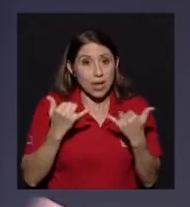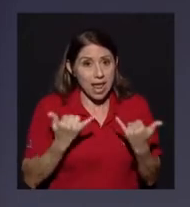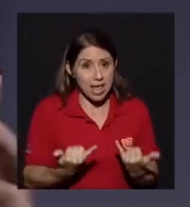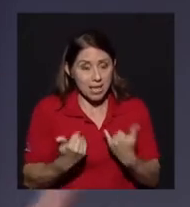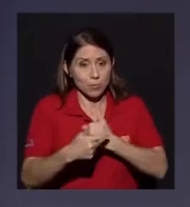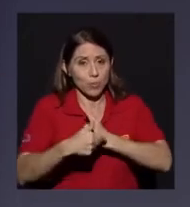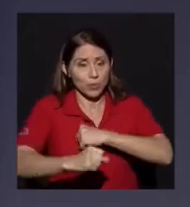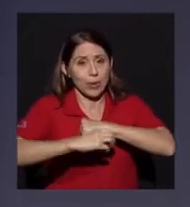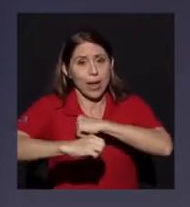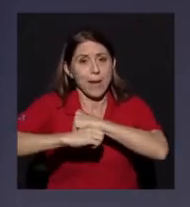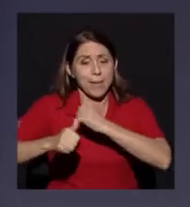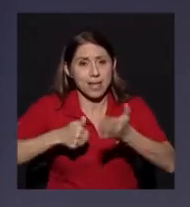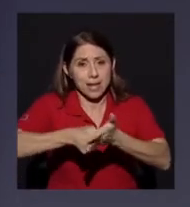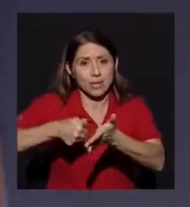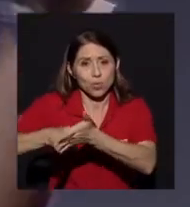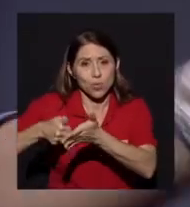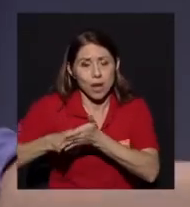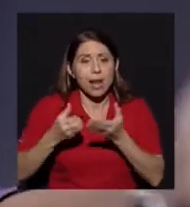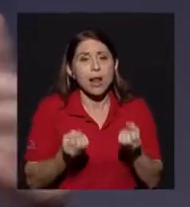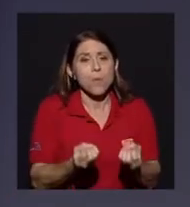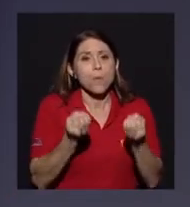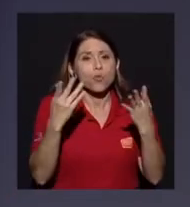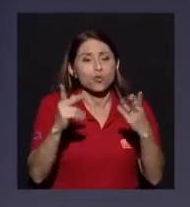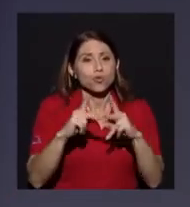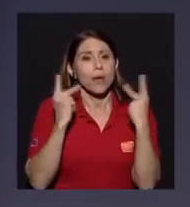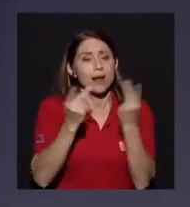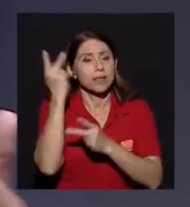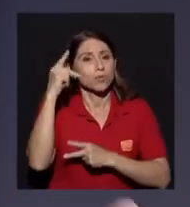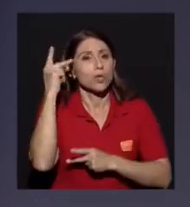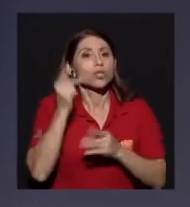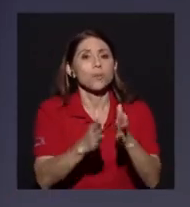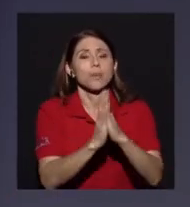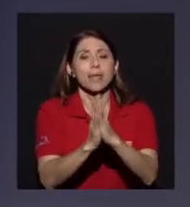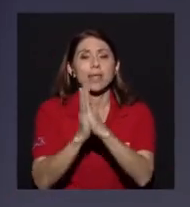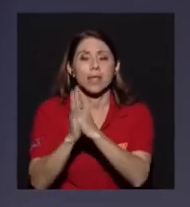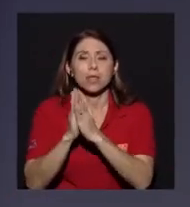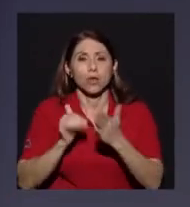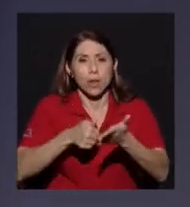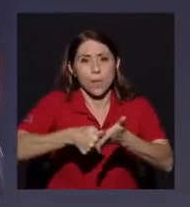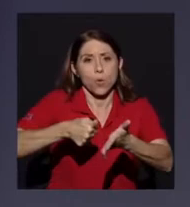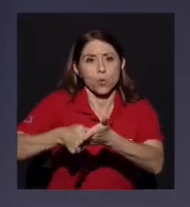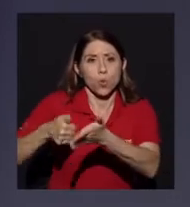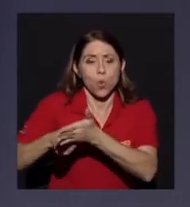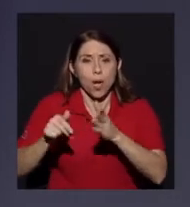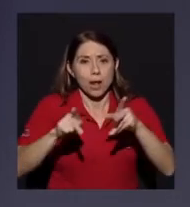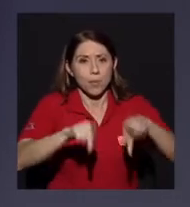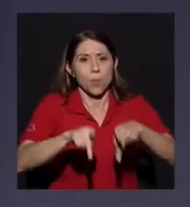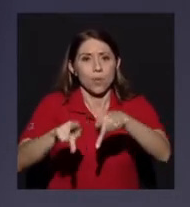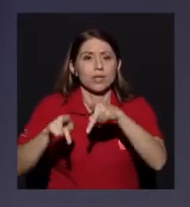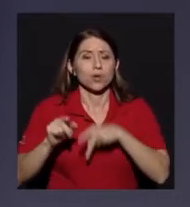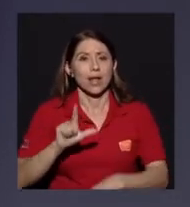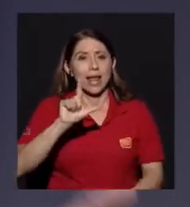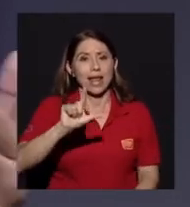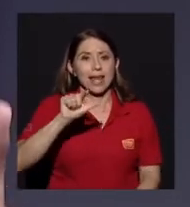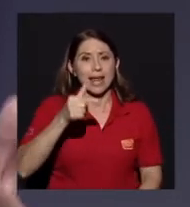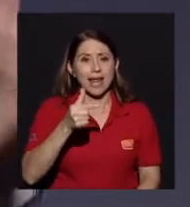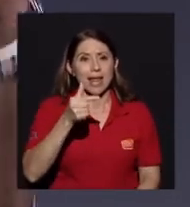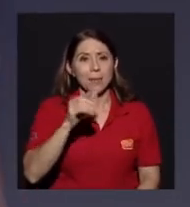electoral en el que muchos de los partidos están pidiendo leer el voto a la población lgp y pidiéndonos el voto a las mujeres y entonces